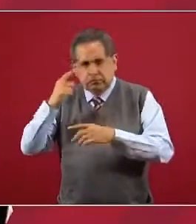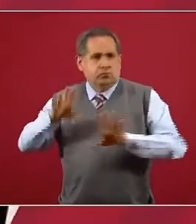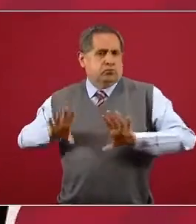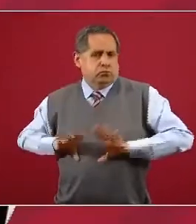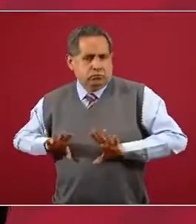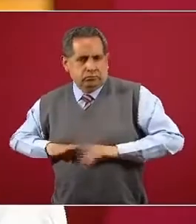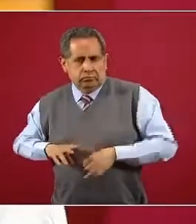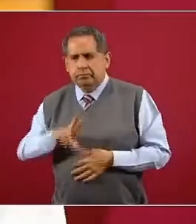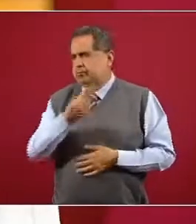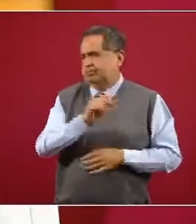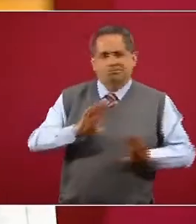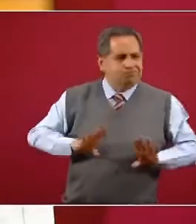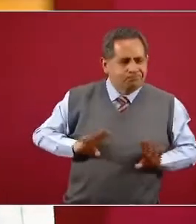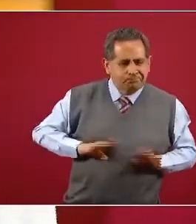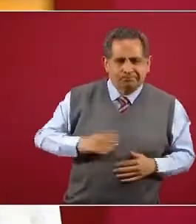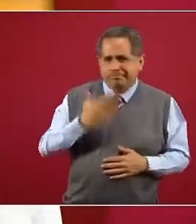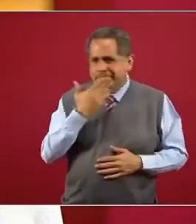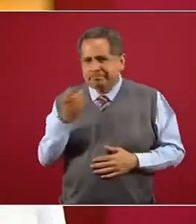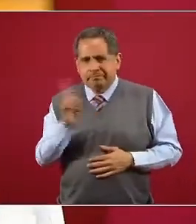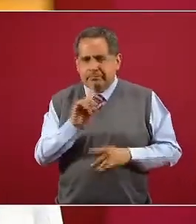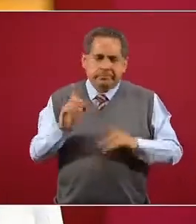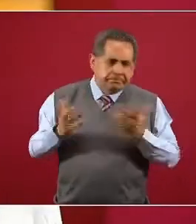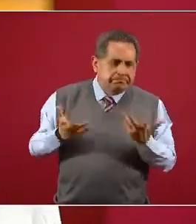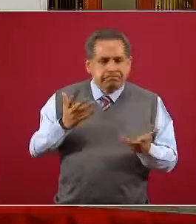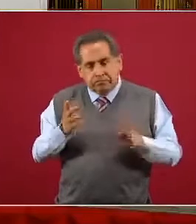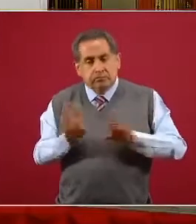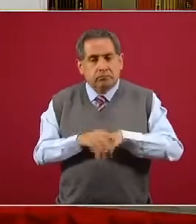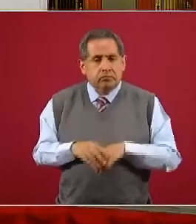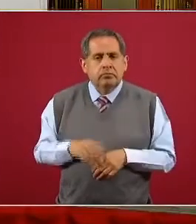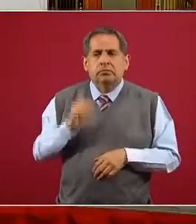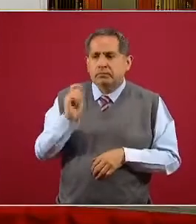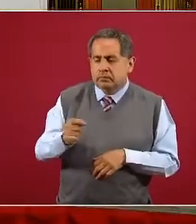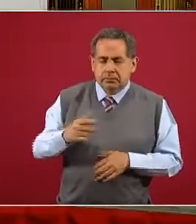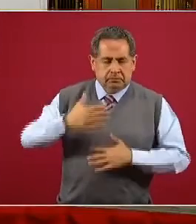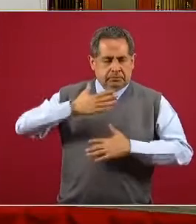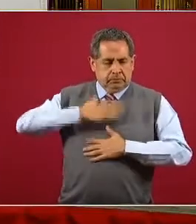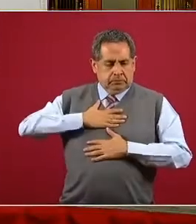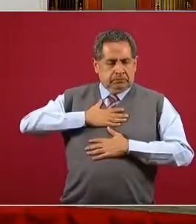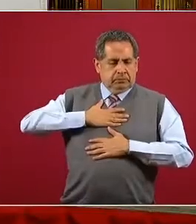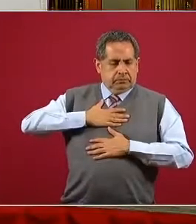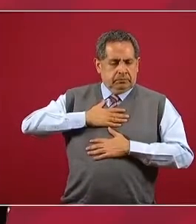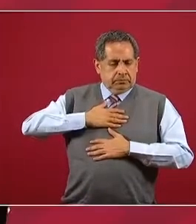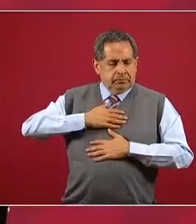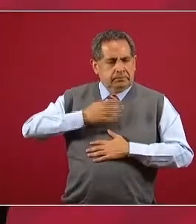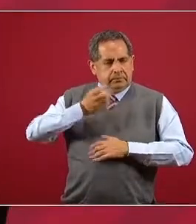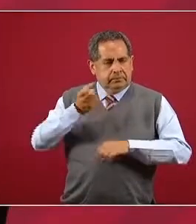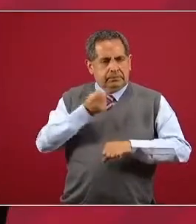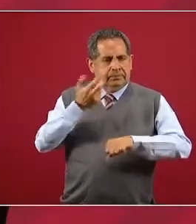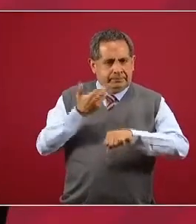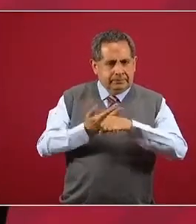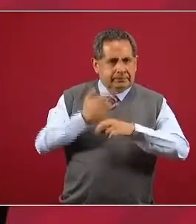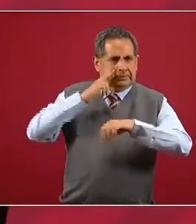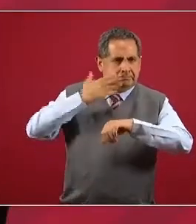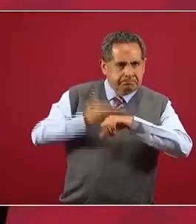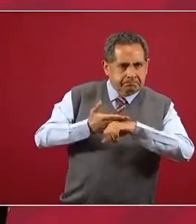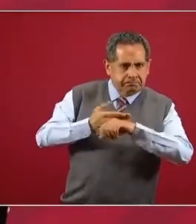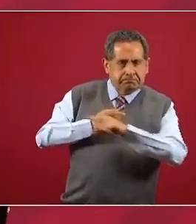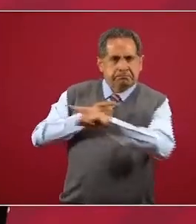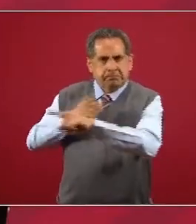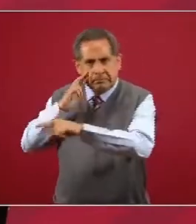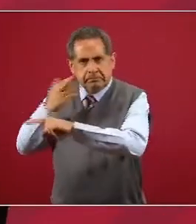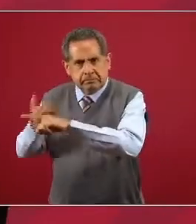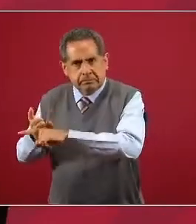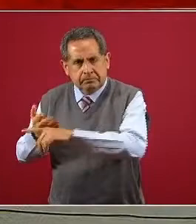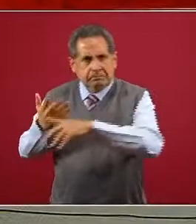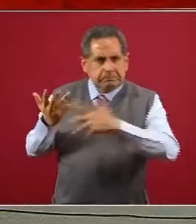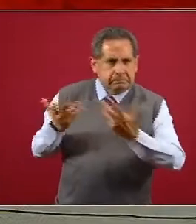contra, la situación, la delimitación de las competencias y, por supuesto, la importancia que tiene un